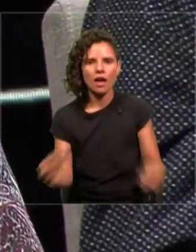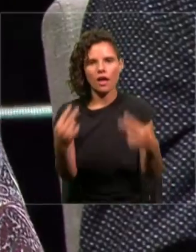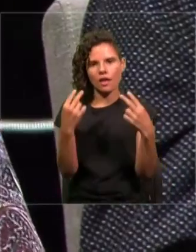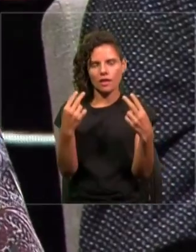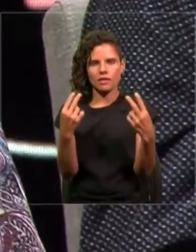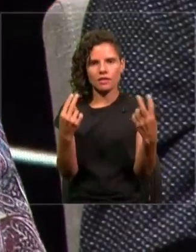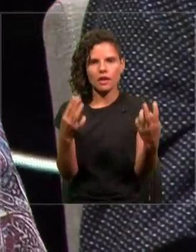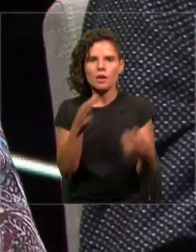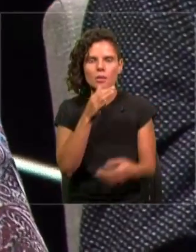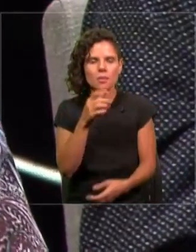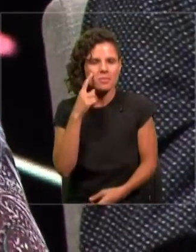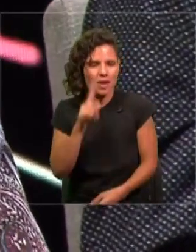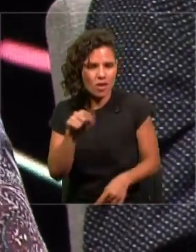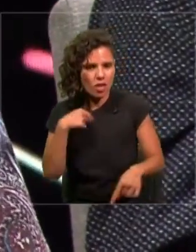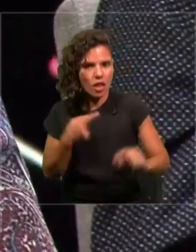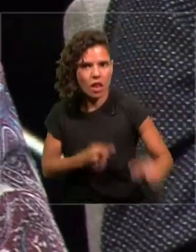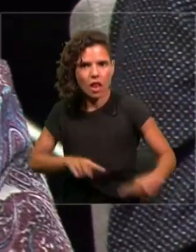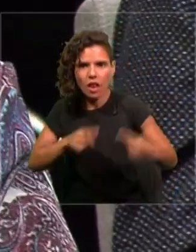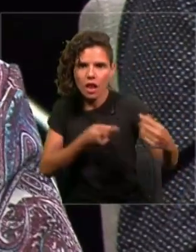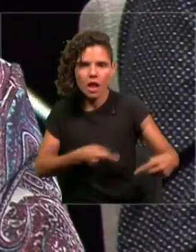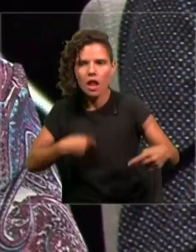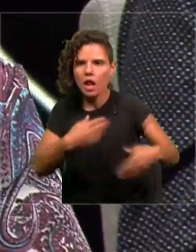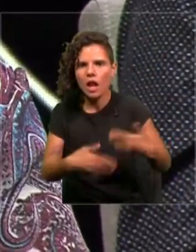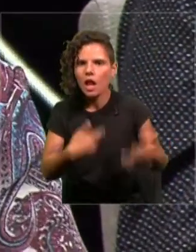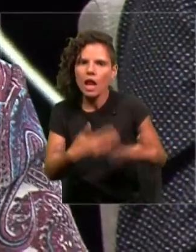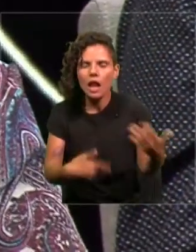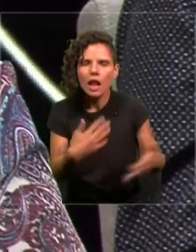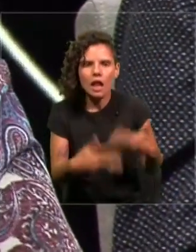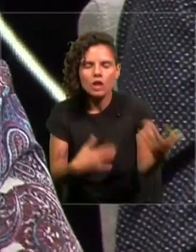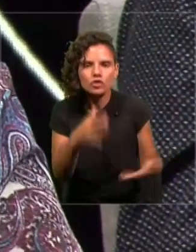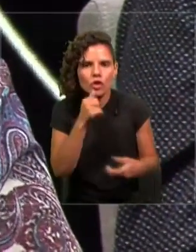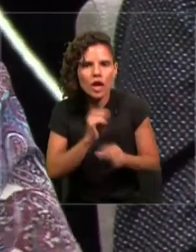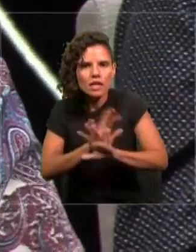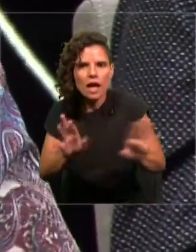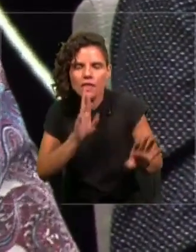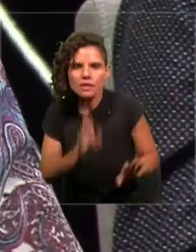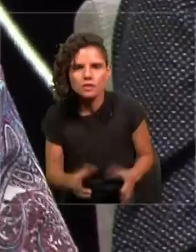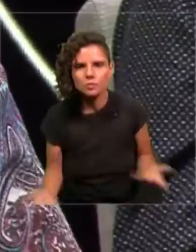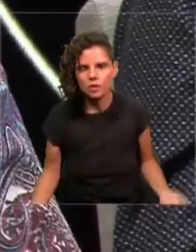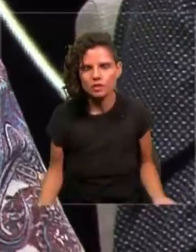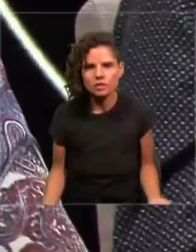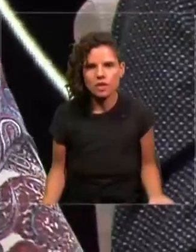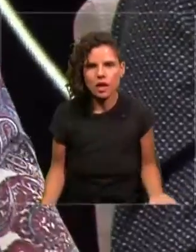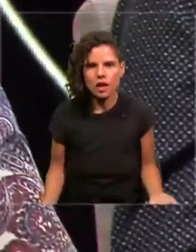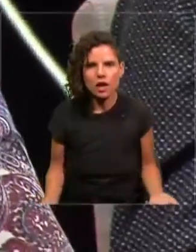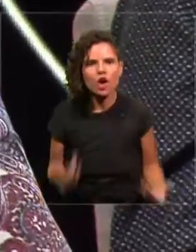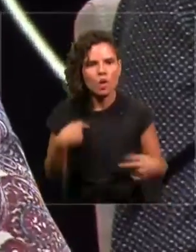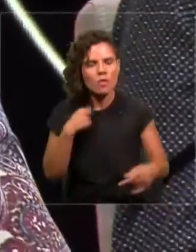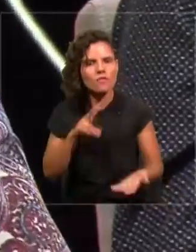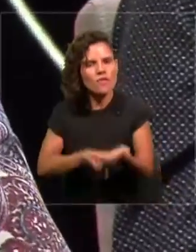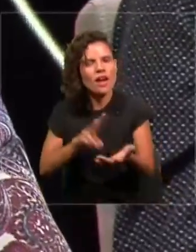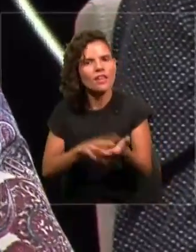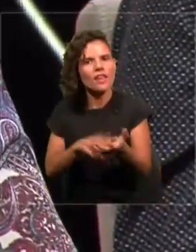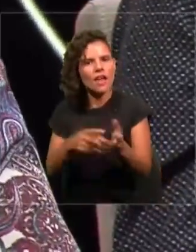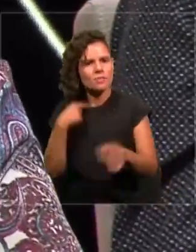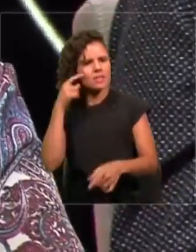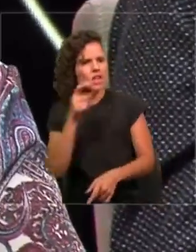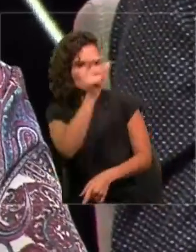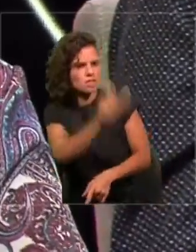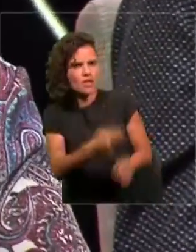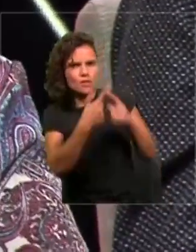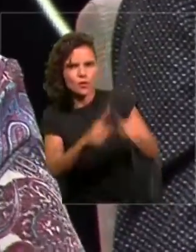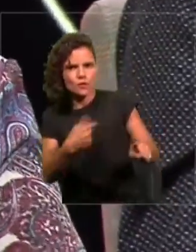deriva ni una consecuencia de ponerse verdaderamente en el lugar de la otredad